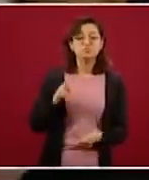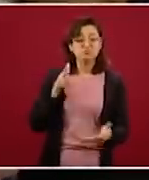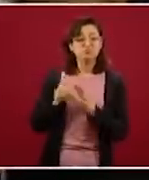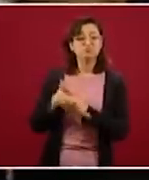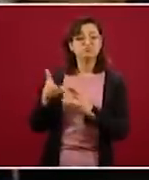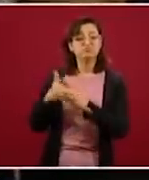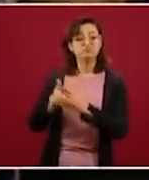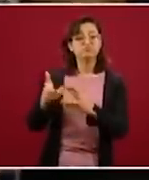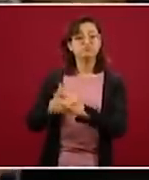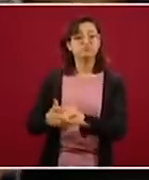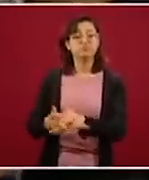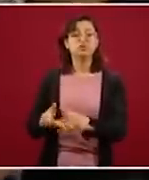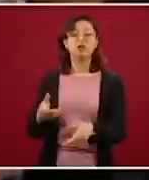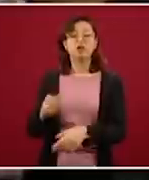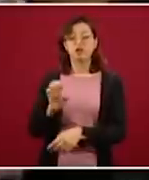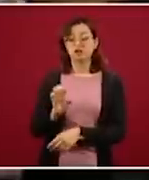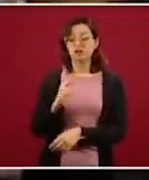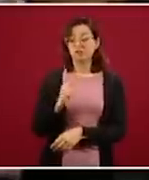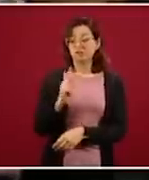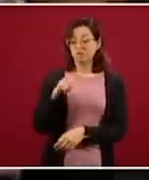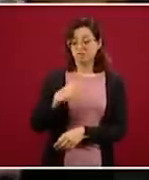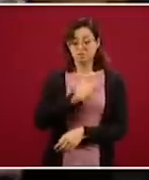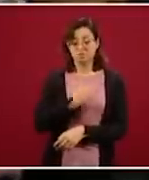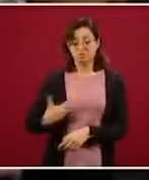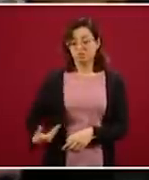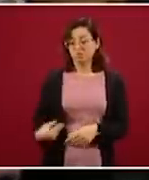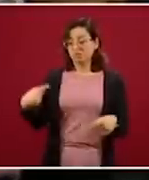durante el último año de gobierno de Enrique Peña Nieto.